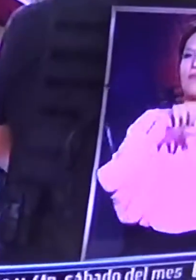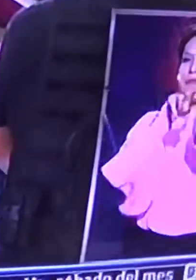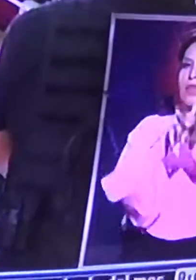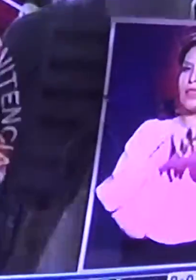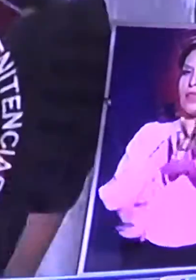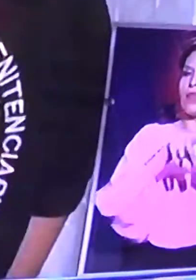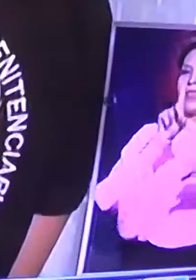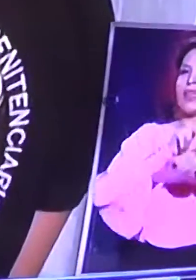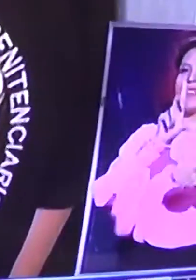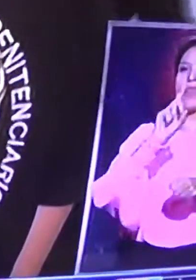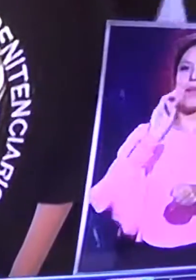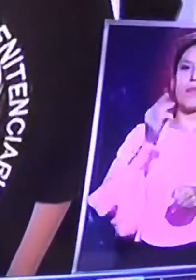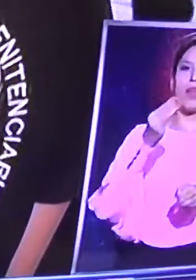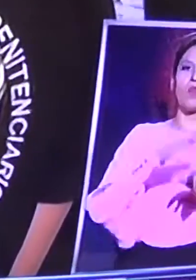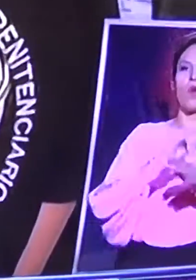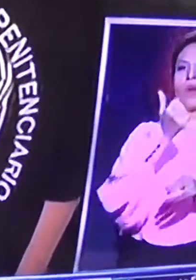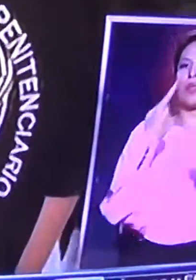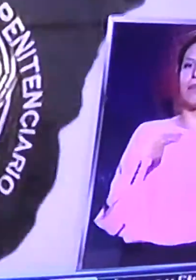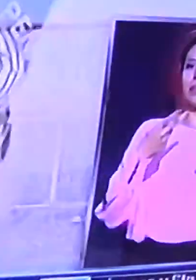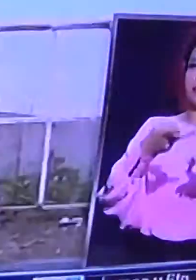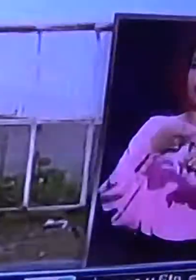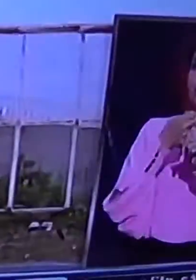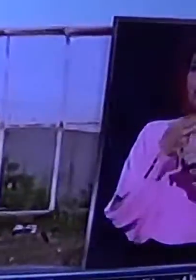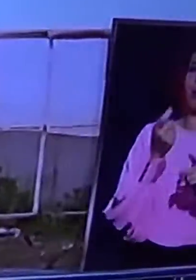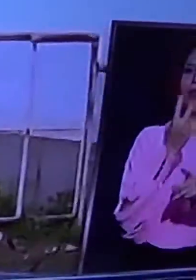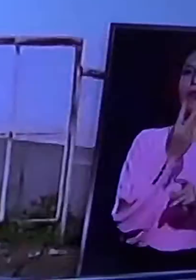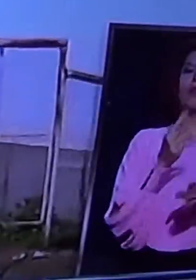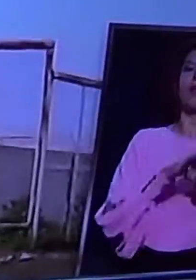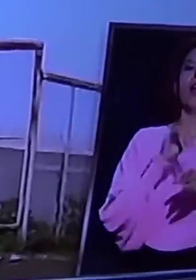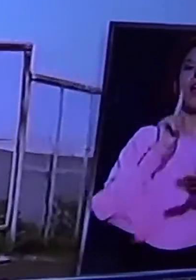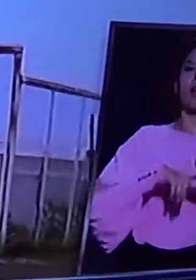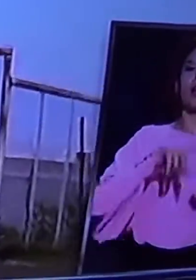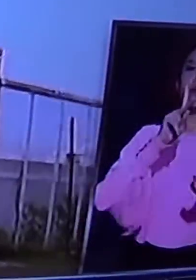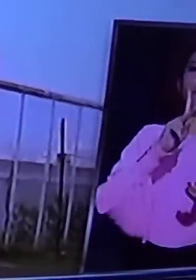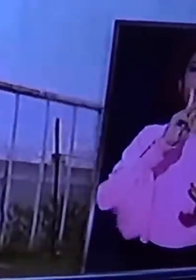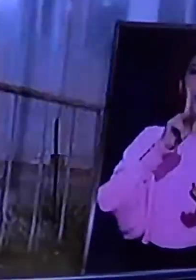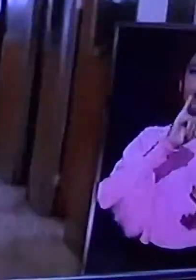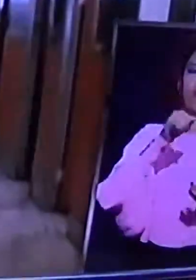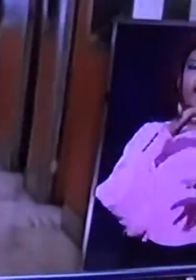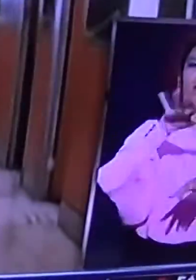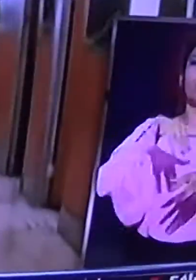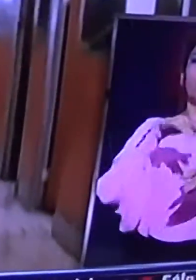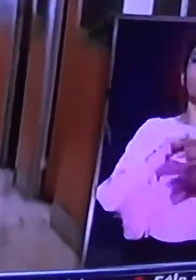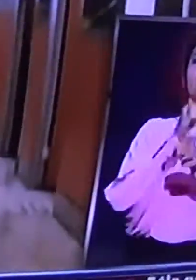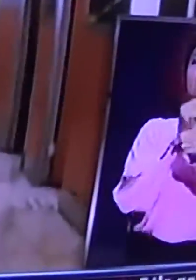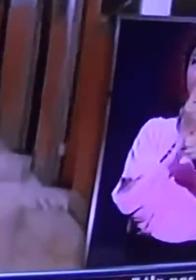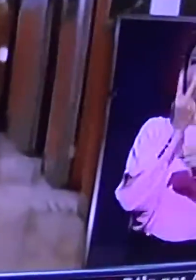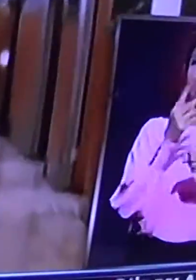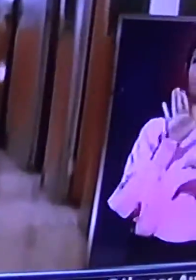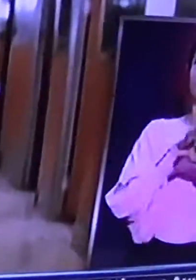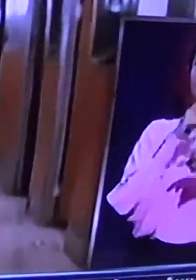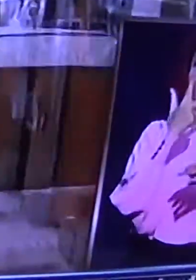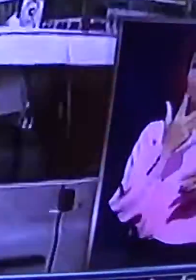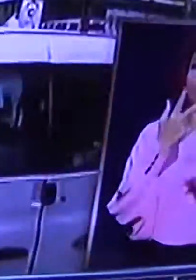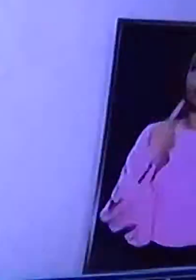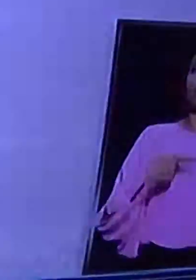video del 30 de mayo con uno de los secuestradores. La Procuraduría investiga además a 8 empleados de 2